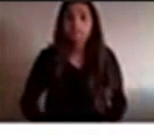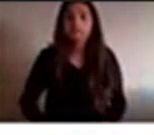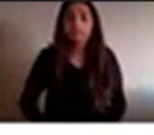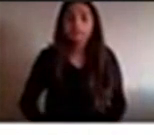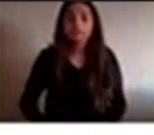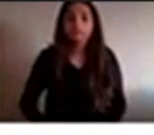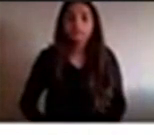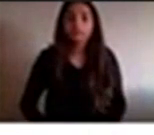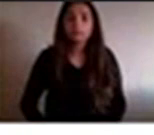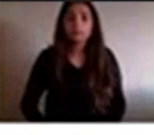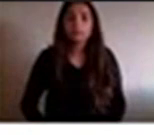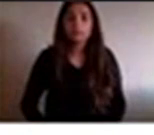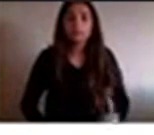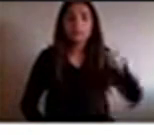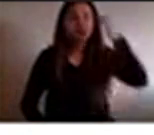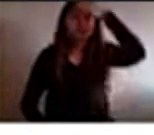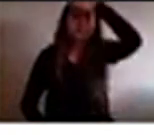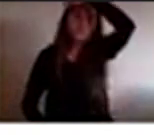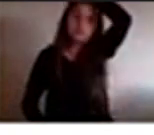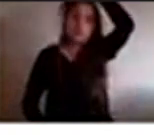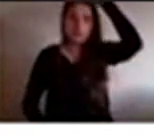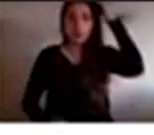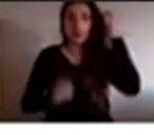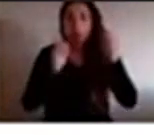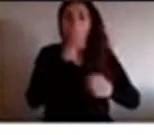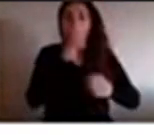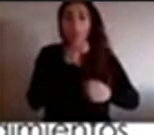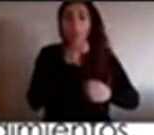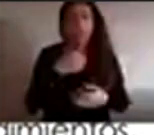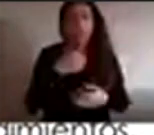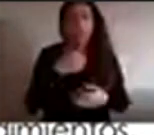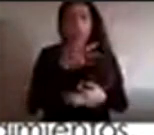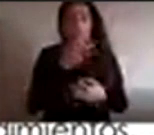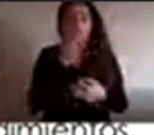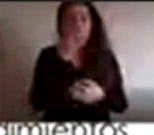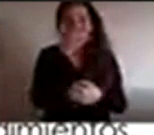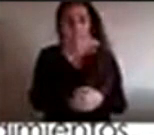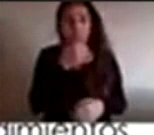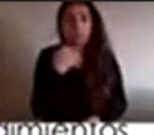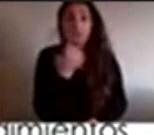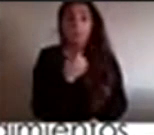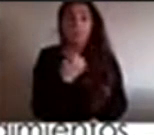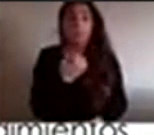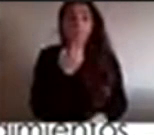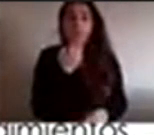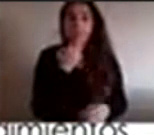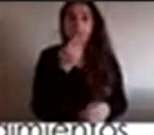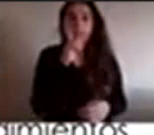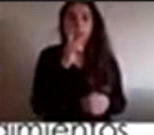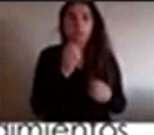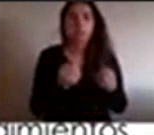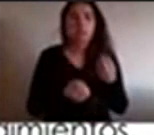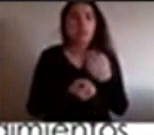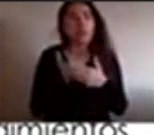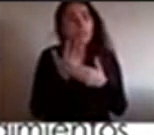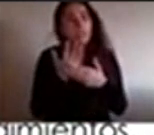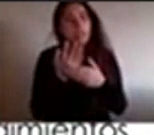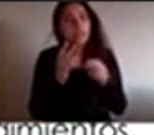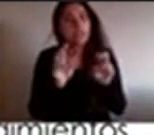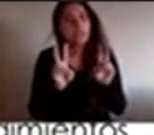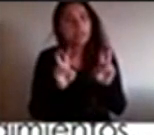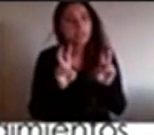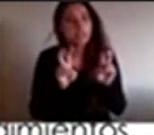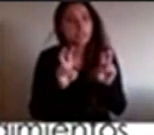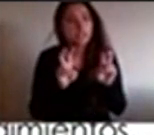diapositiva. Y por último, tenemos esta innovadora línea que ha pasado y ha